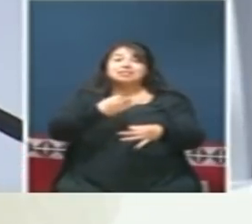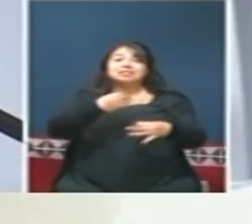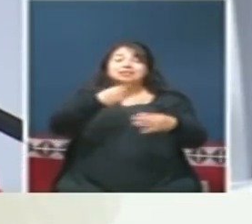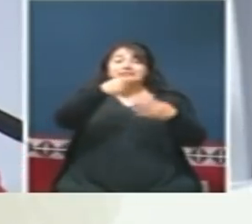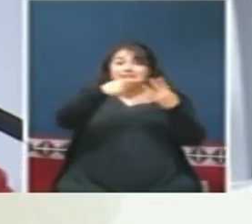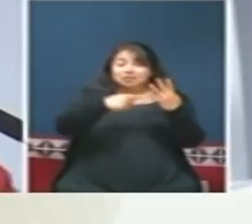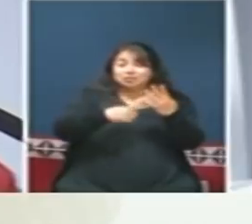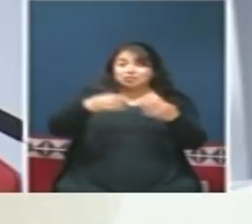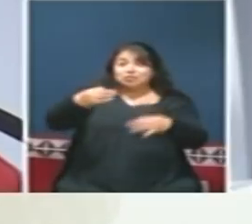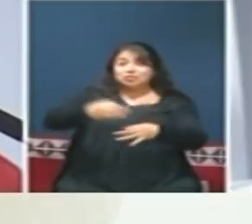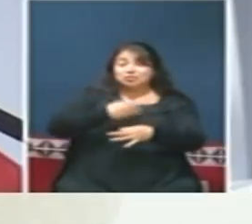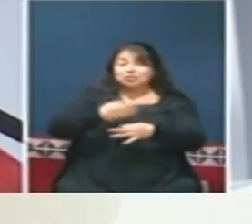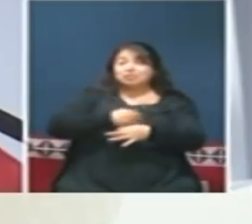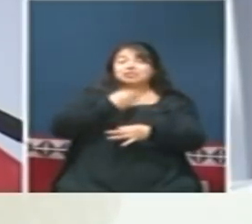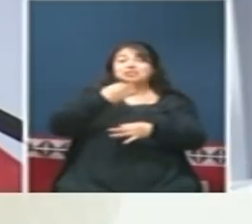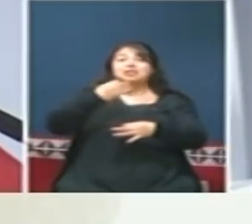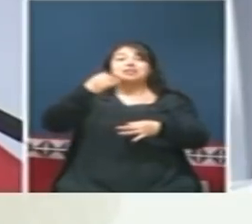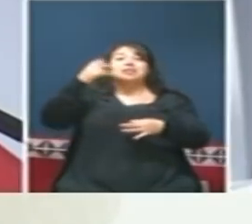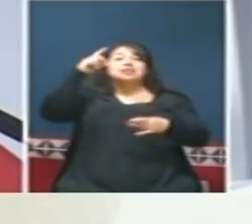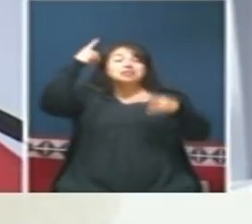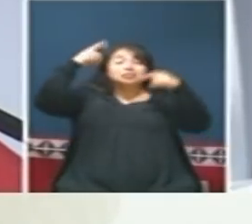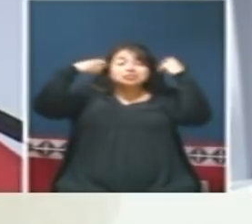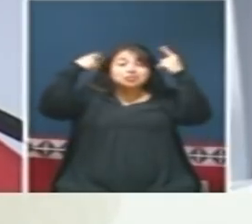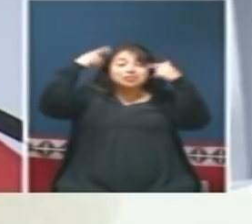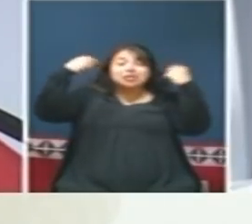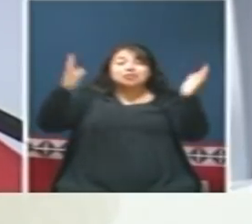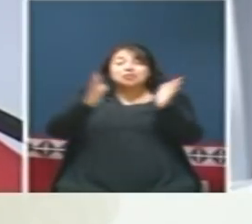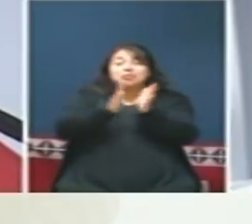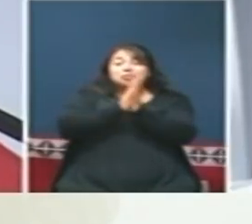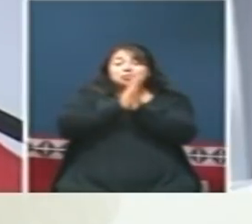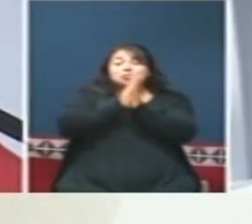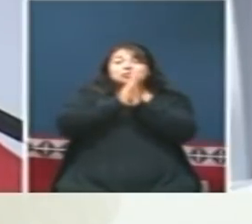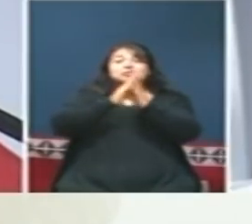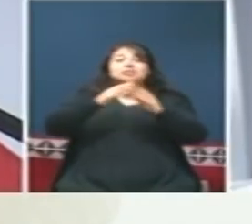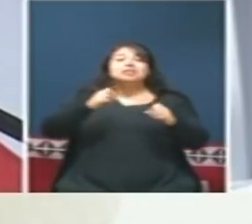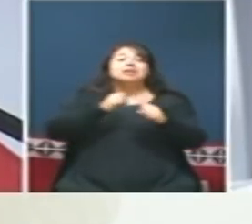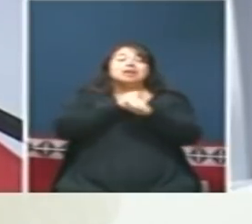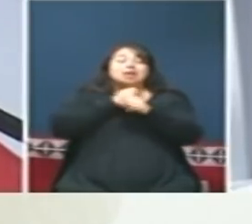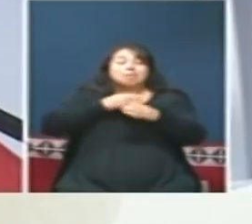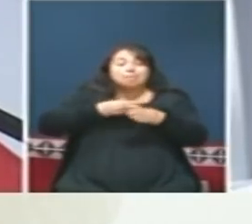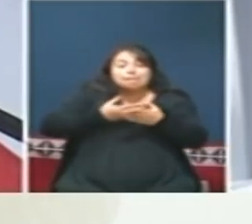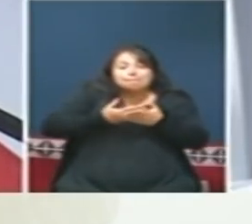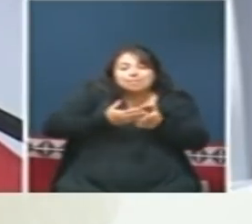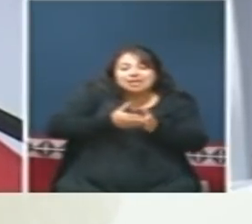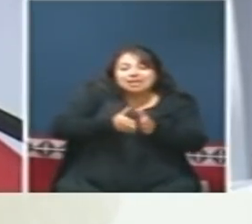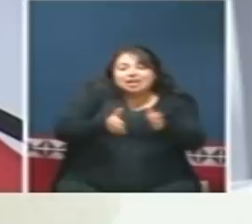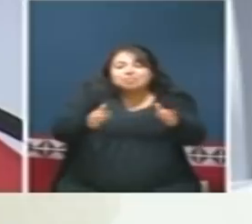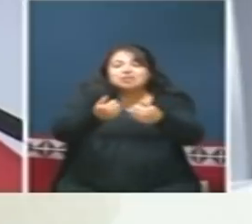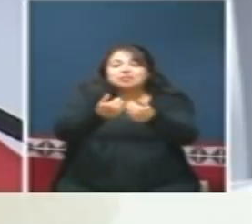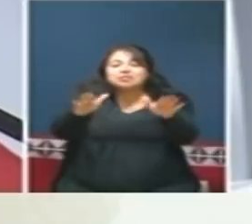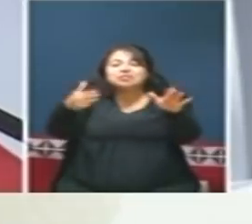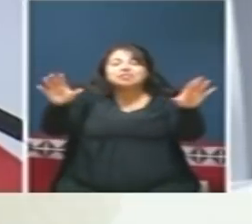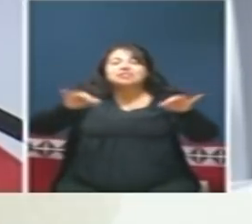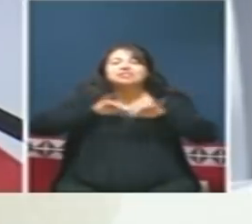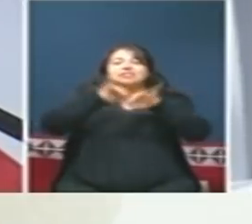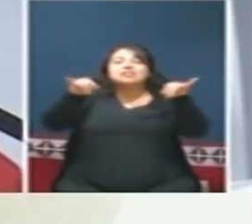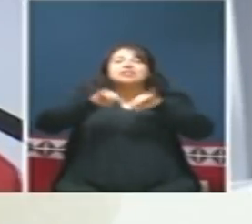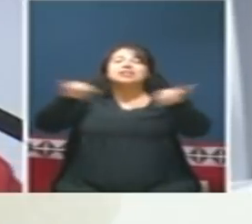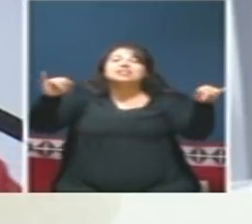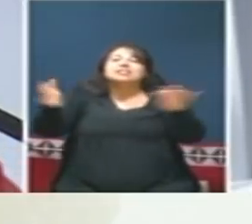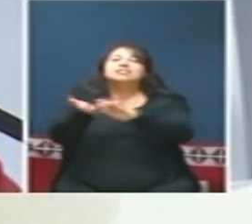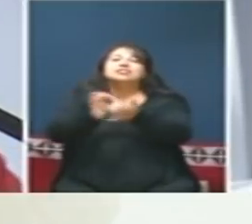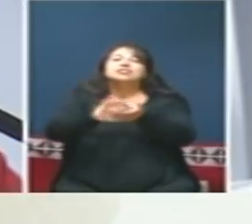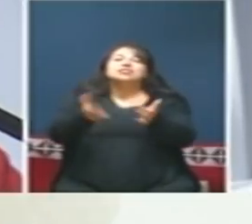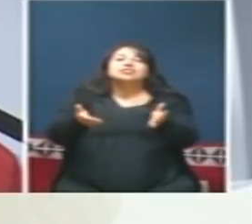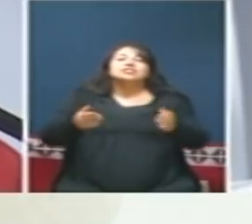nell'evangelizzazione. Intentaron, soñaron juntos, juntos abrir nuevos caminos de evangelización. E hanno trovato